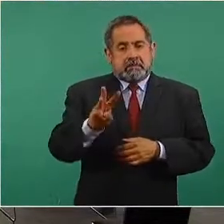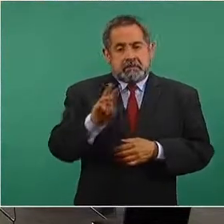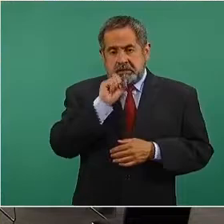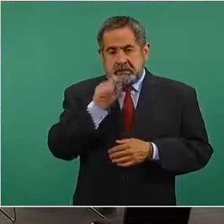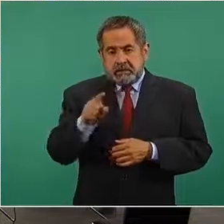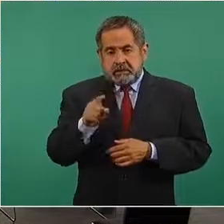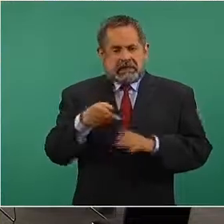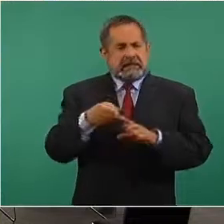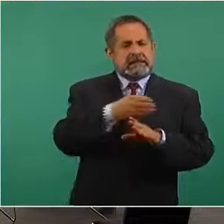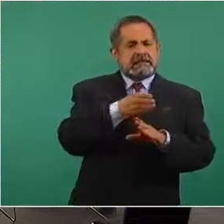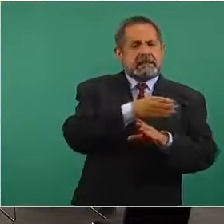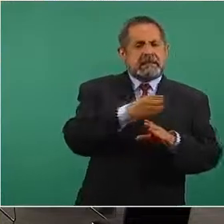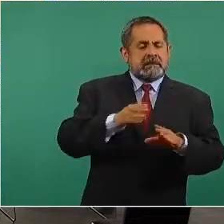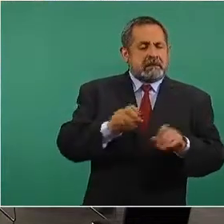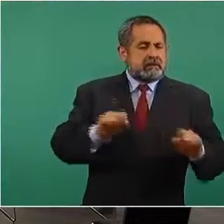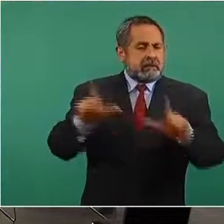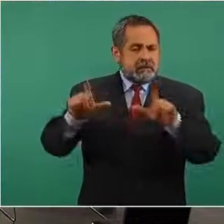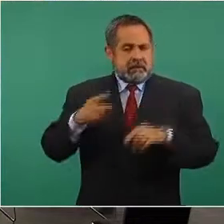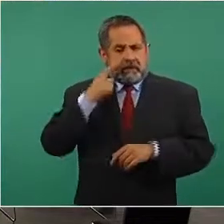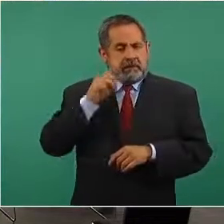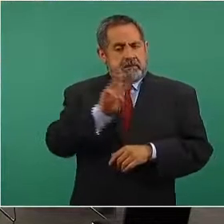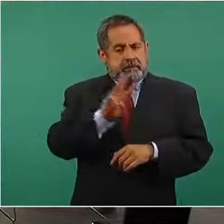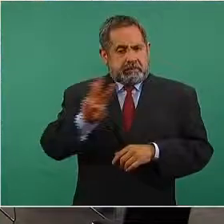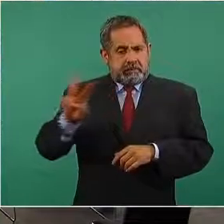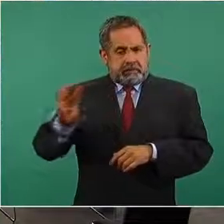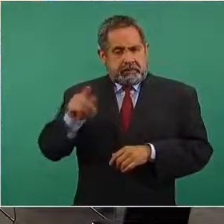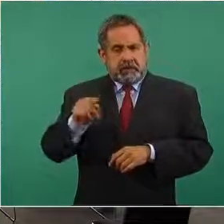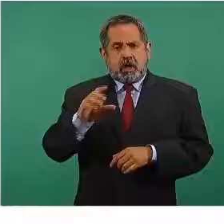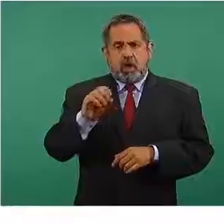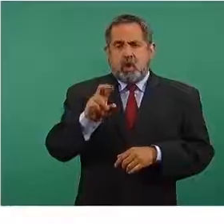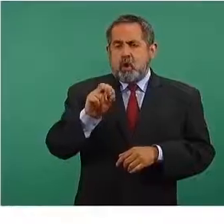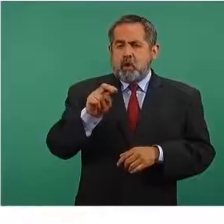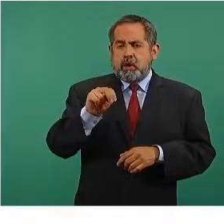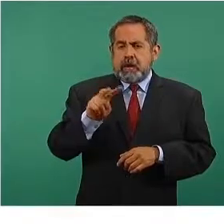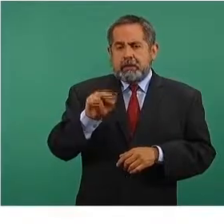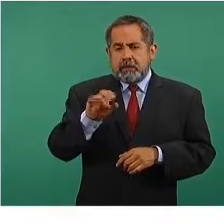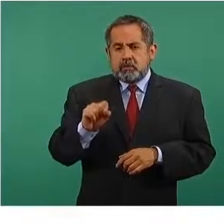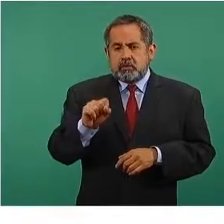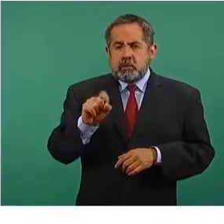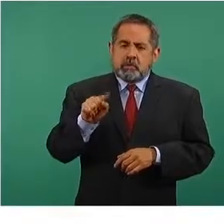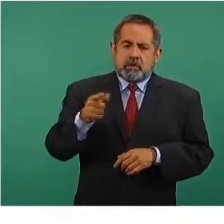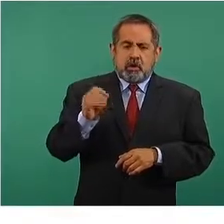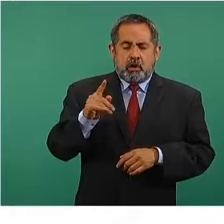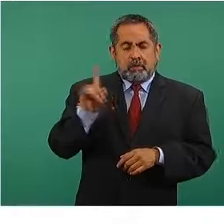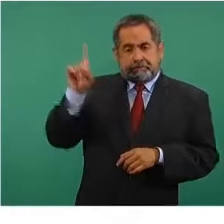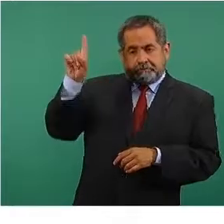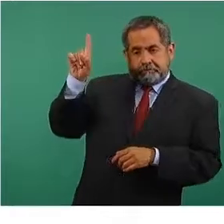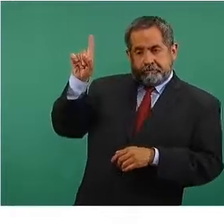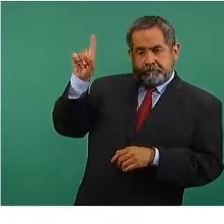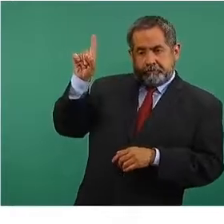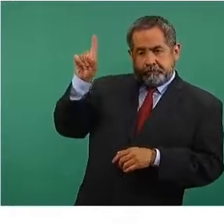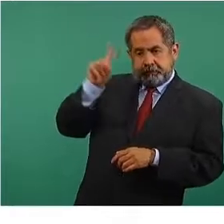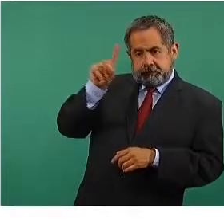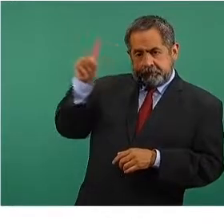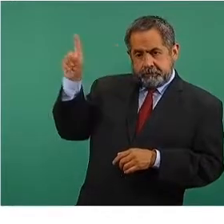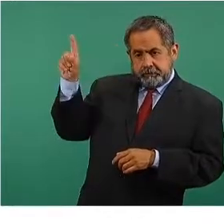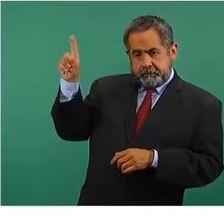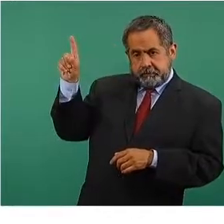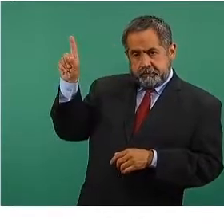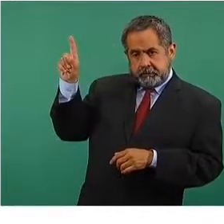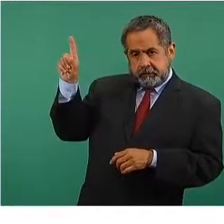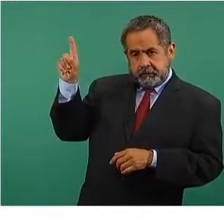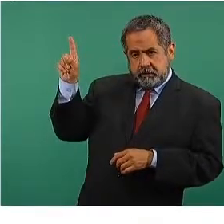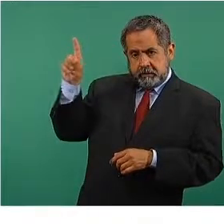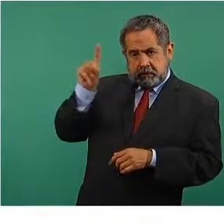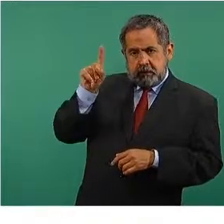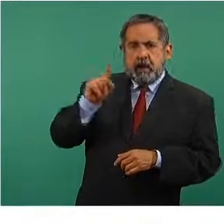la previa, en esta específica, coronavirus.gov.mx exceso de mortalidad en México, van a